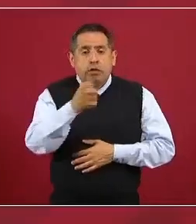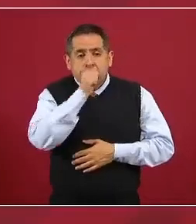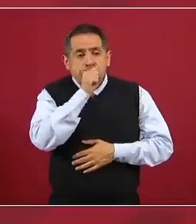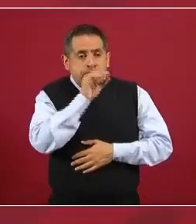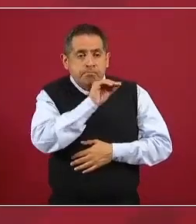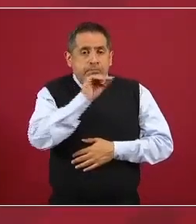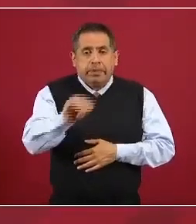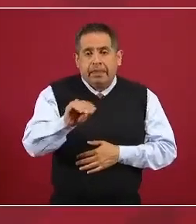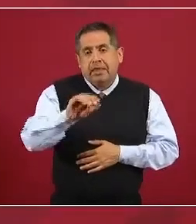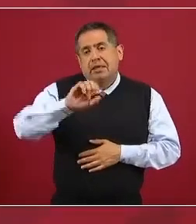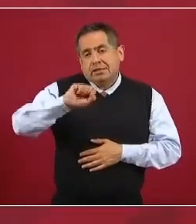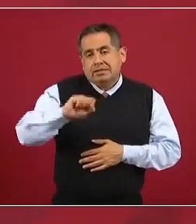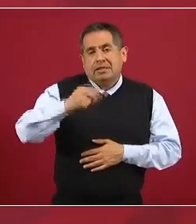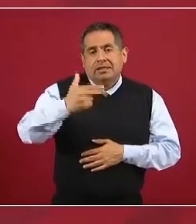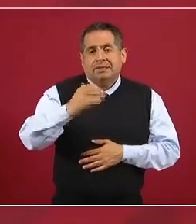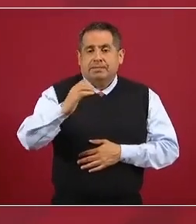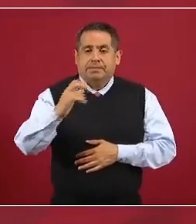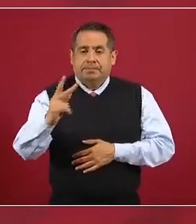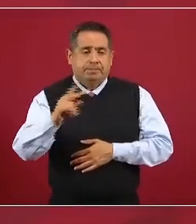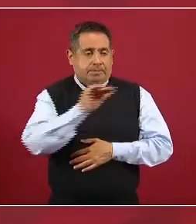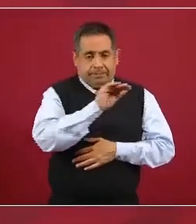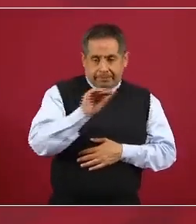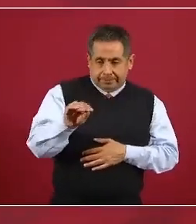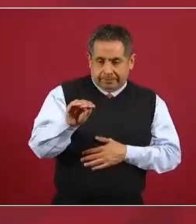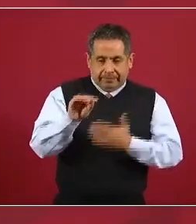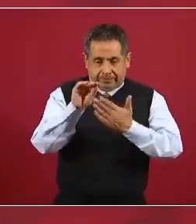eso esa razón que estamos diciéndole